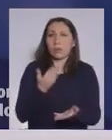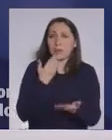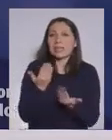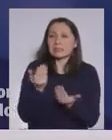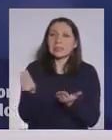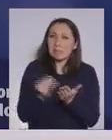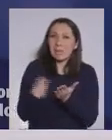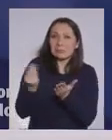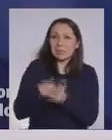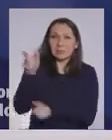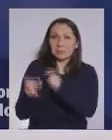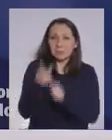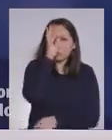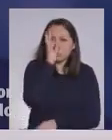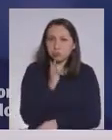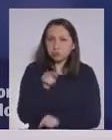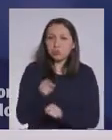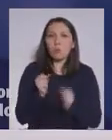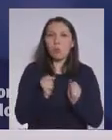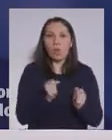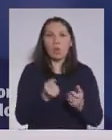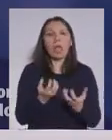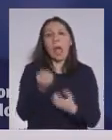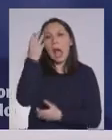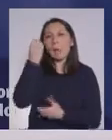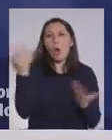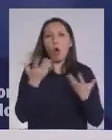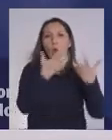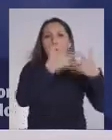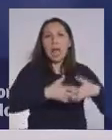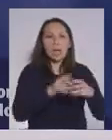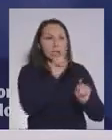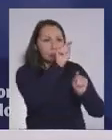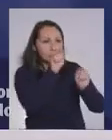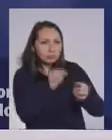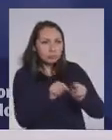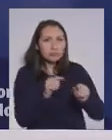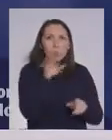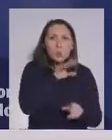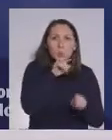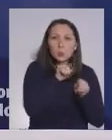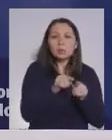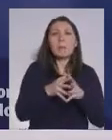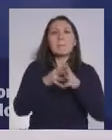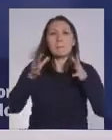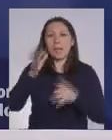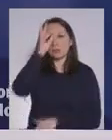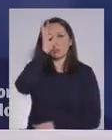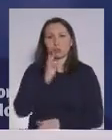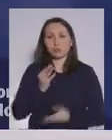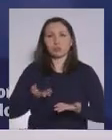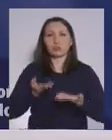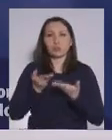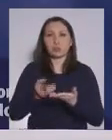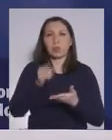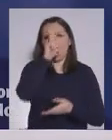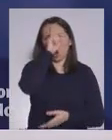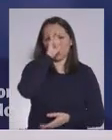etcétera para obviamente manejar estos equipos y llegar a tener más personal para estos